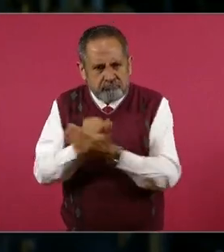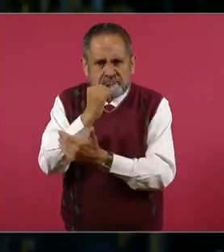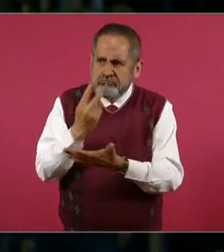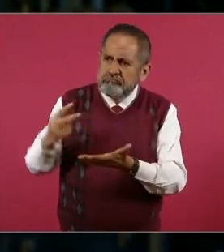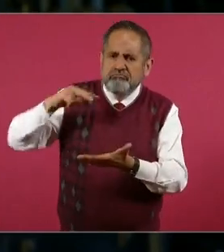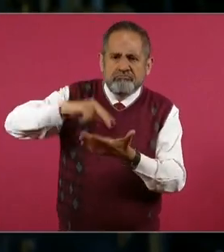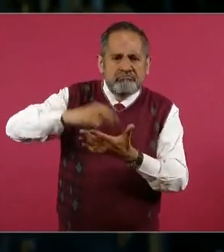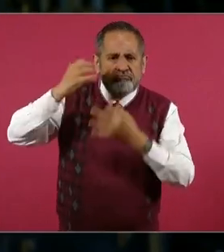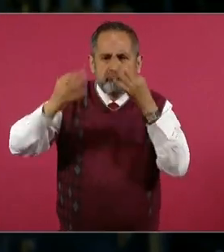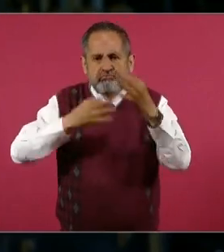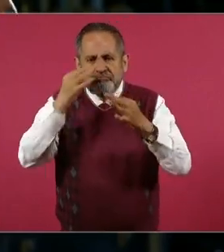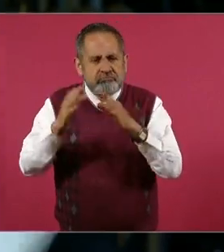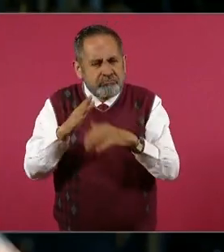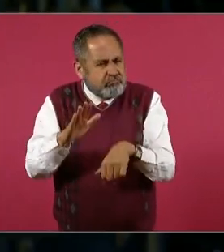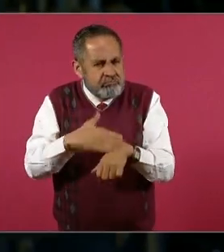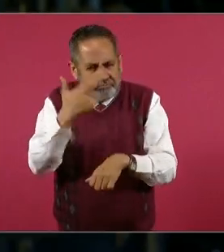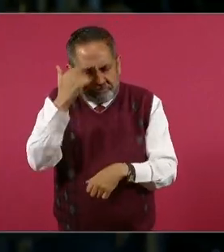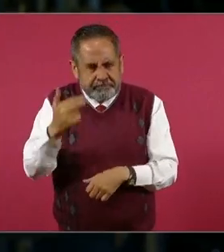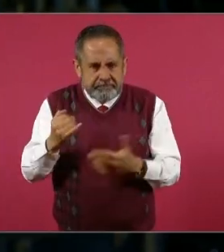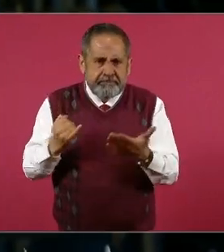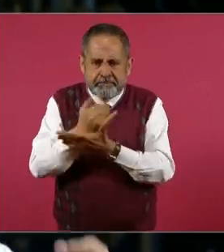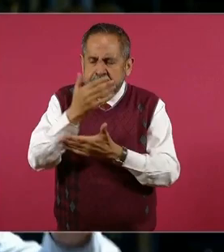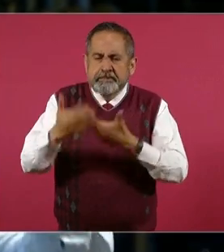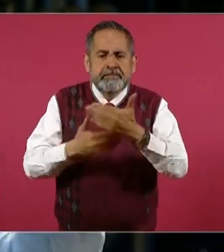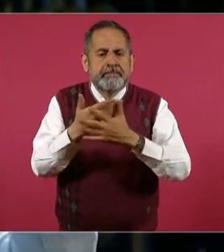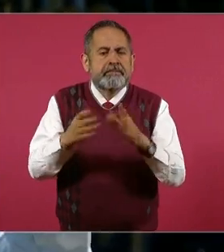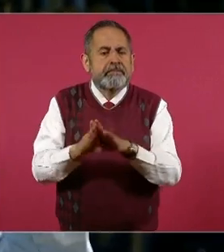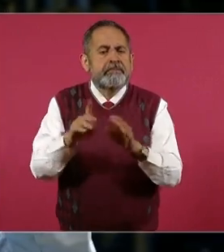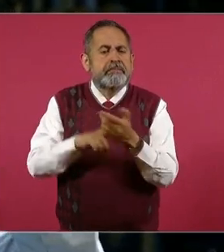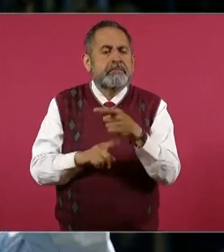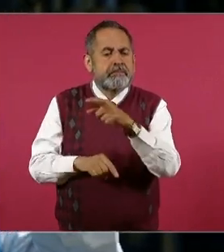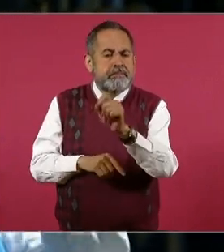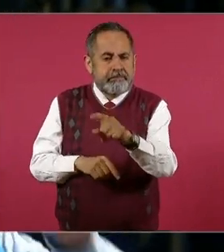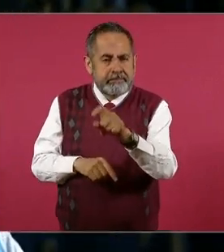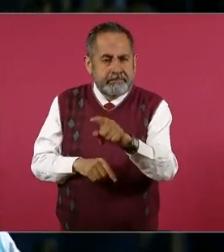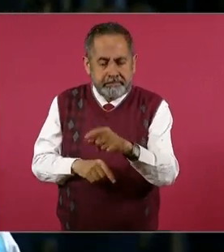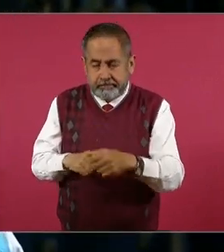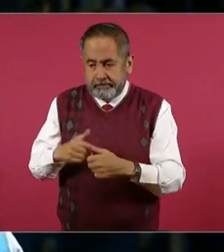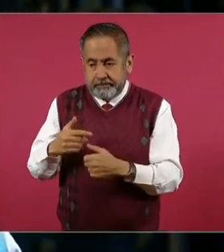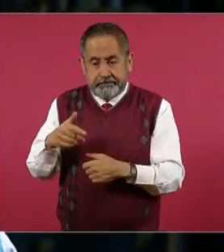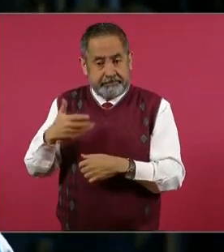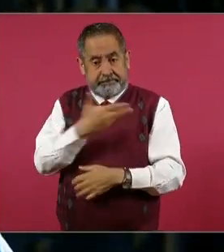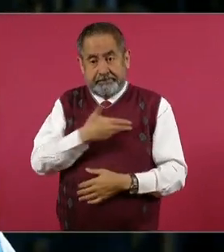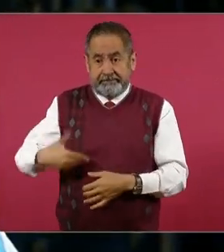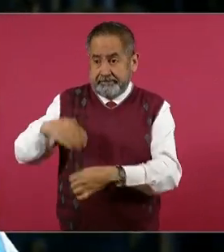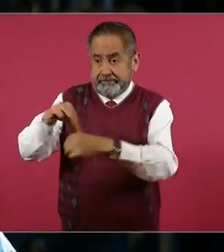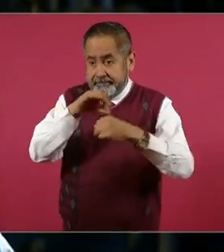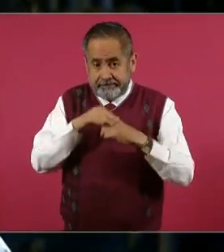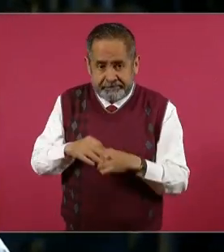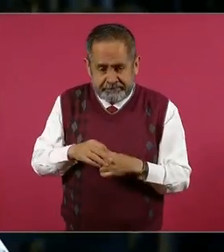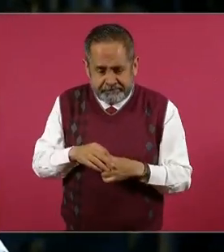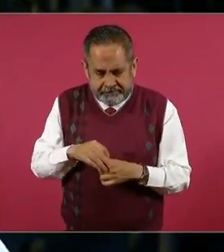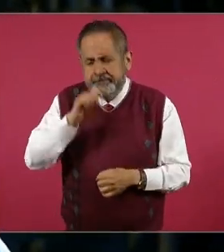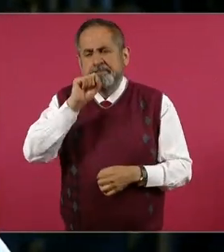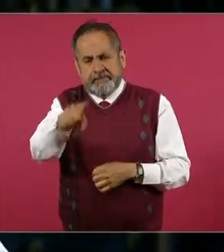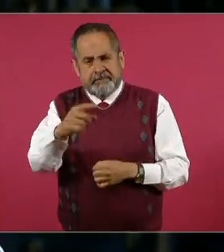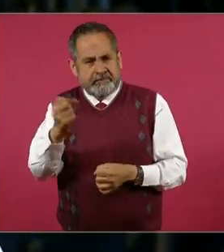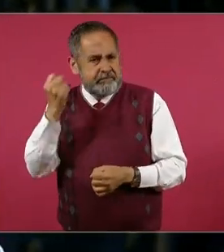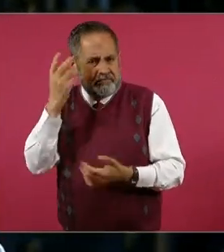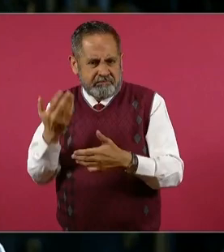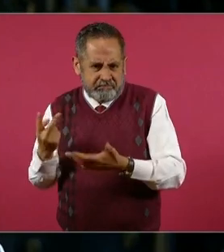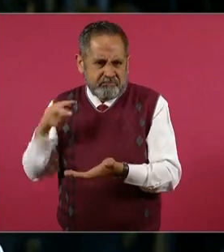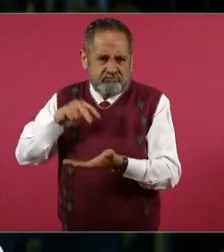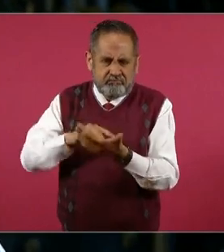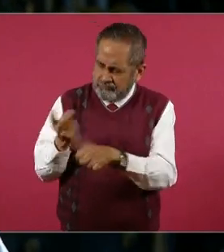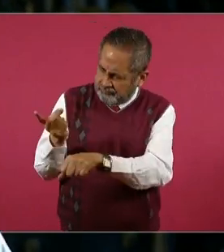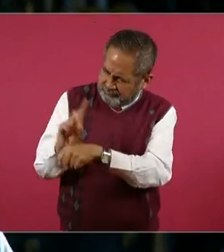y cómo es que decide, ahora que cuando es elegido como presidente por el pueblo, hacer sus mañaneras